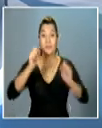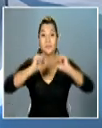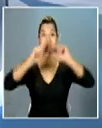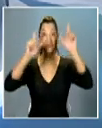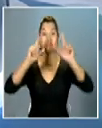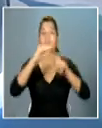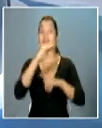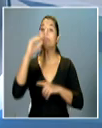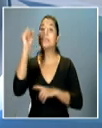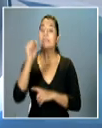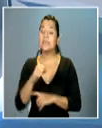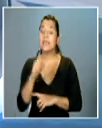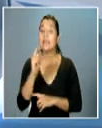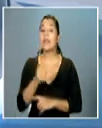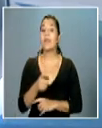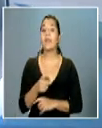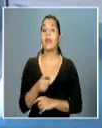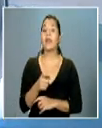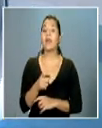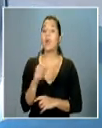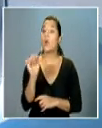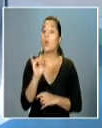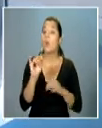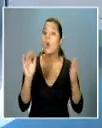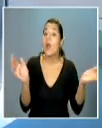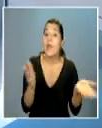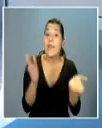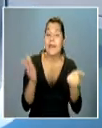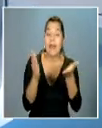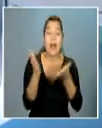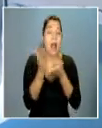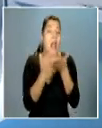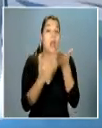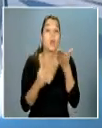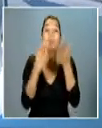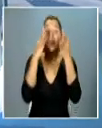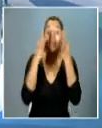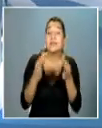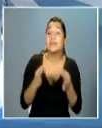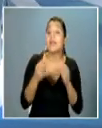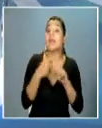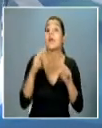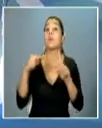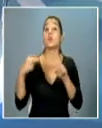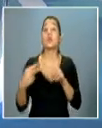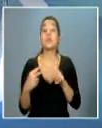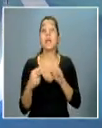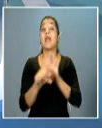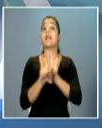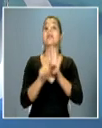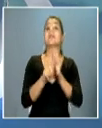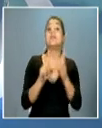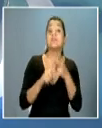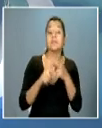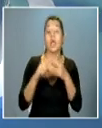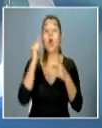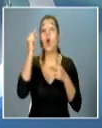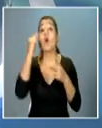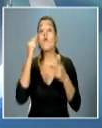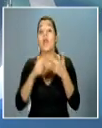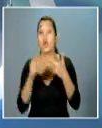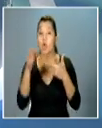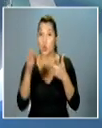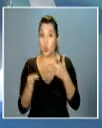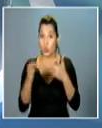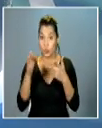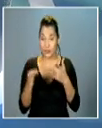y que sí debe generar acciones desde lo legislativo, desde lo ejecutivo y desde lo judicial. Correcto.